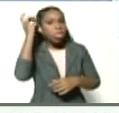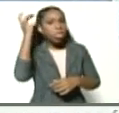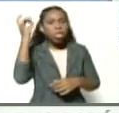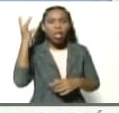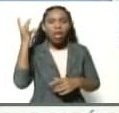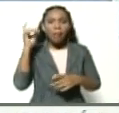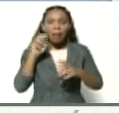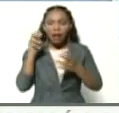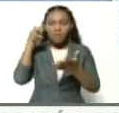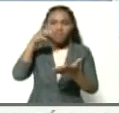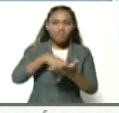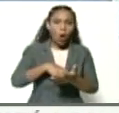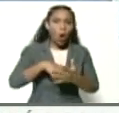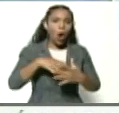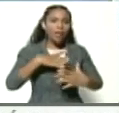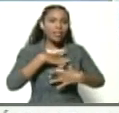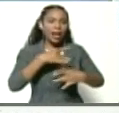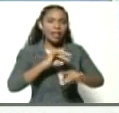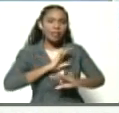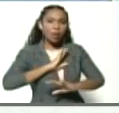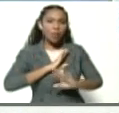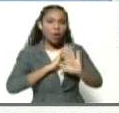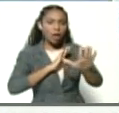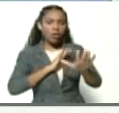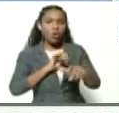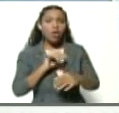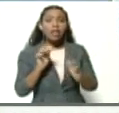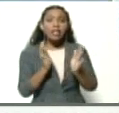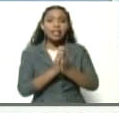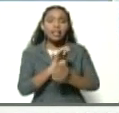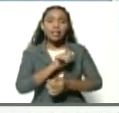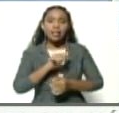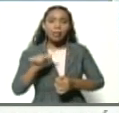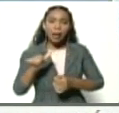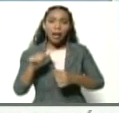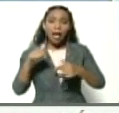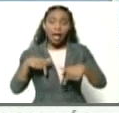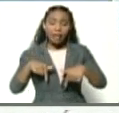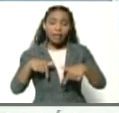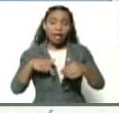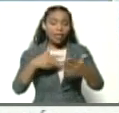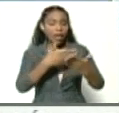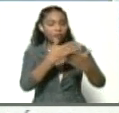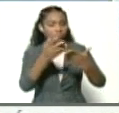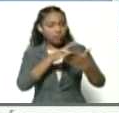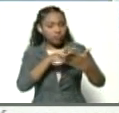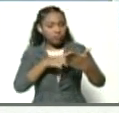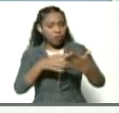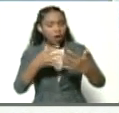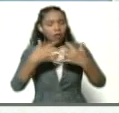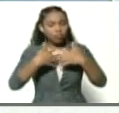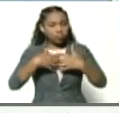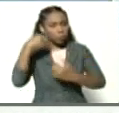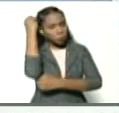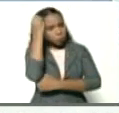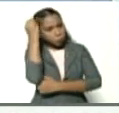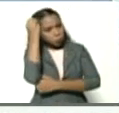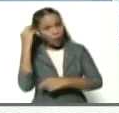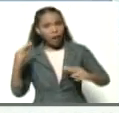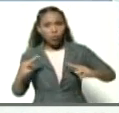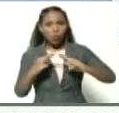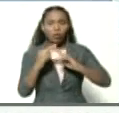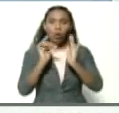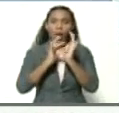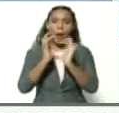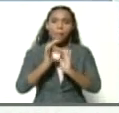para arrodillarse a sus intereses. Así que una Semana Santa de lectura, de reflexión, de reencuentro con la Biblia,